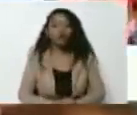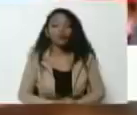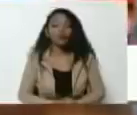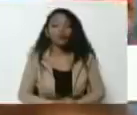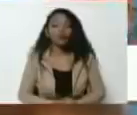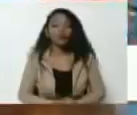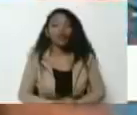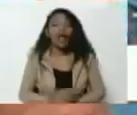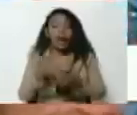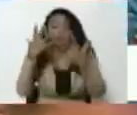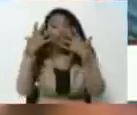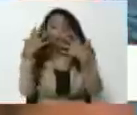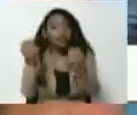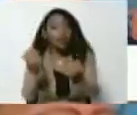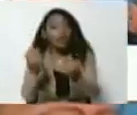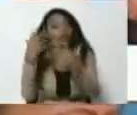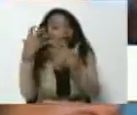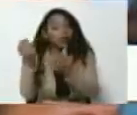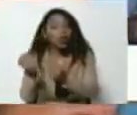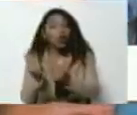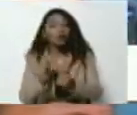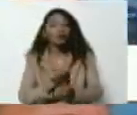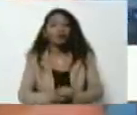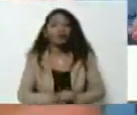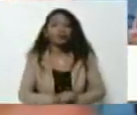El que entendió, entendió.